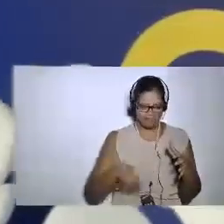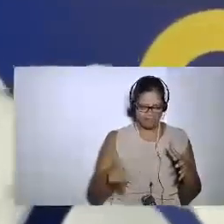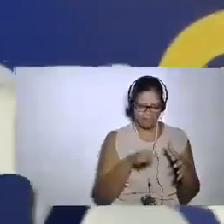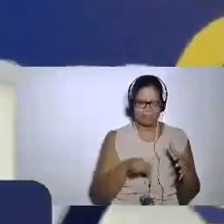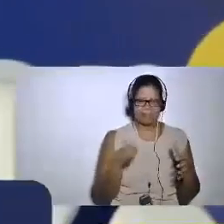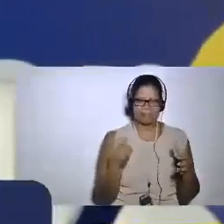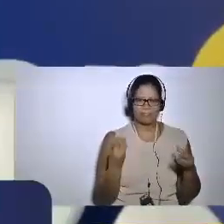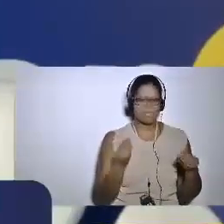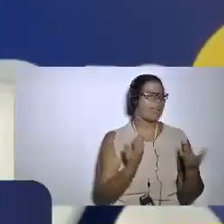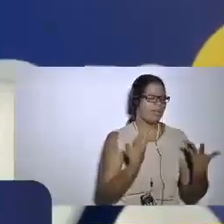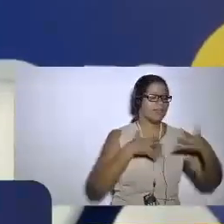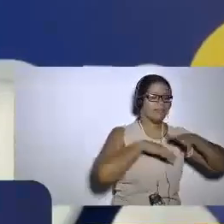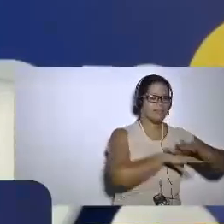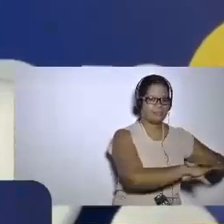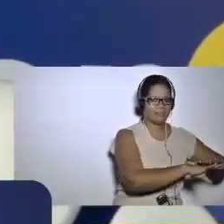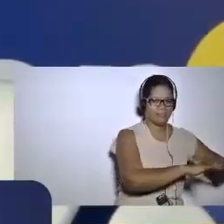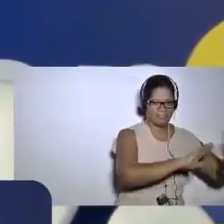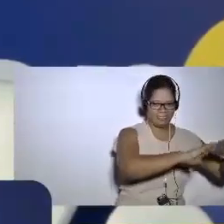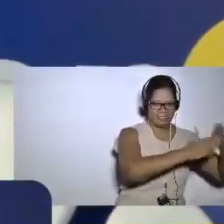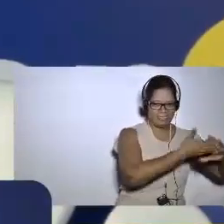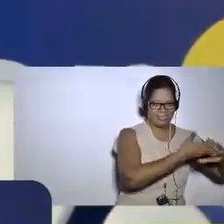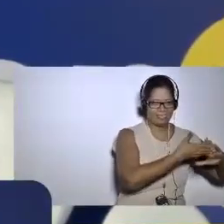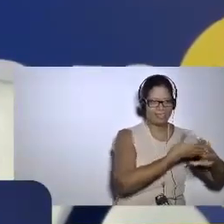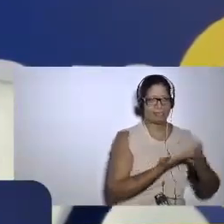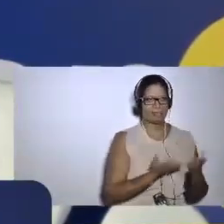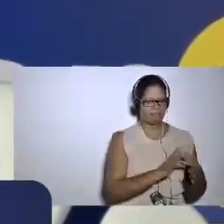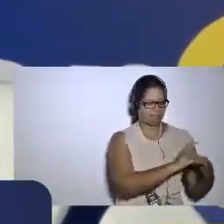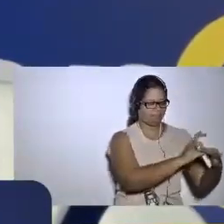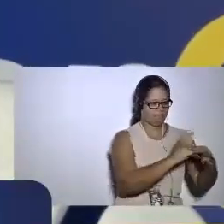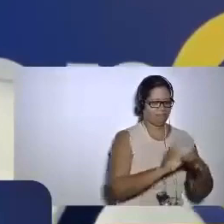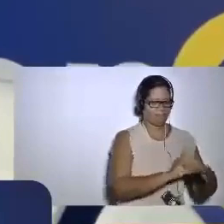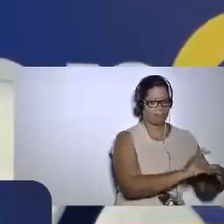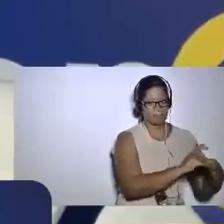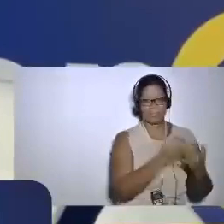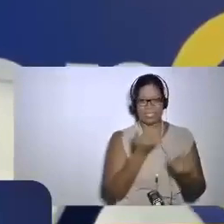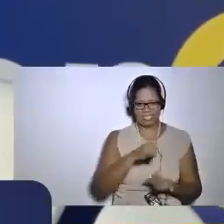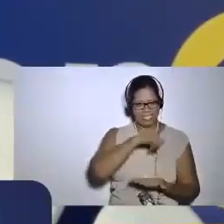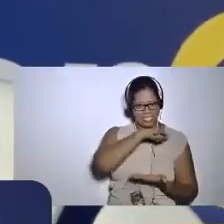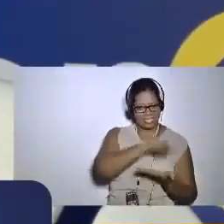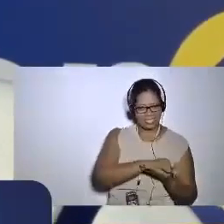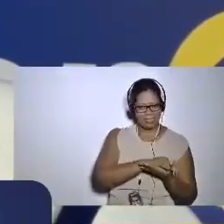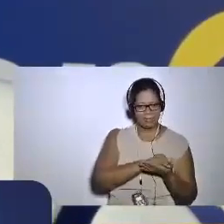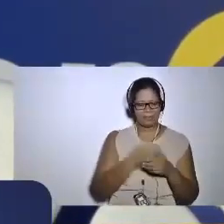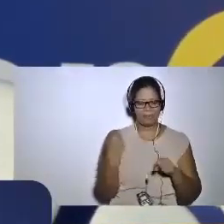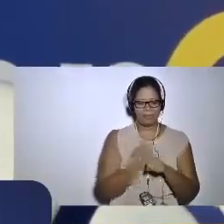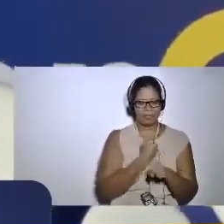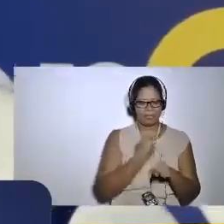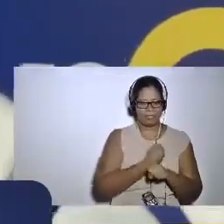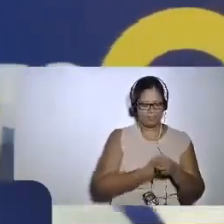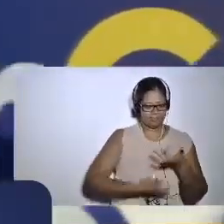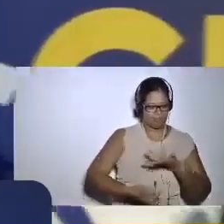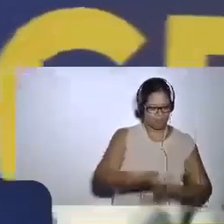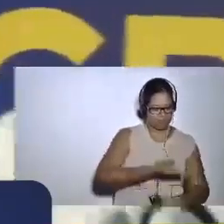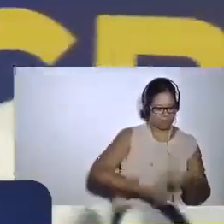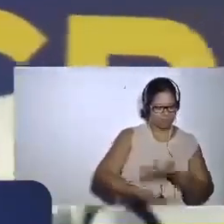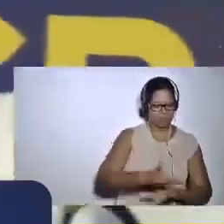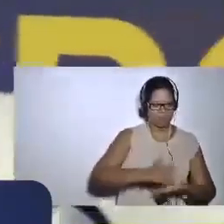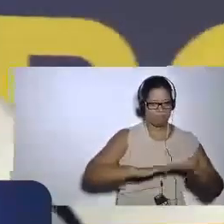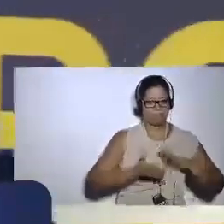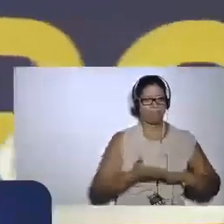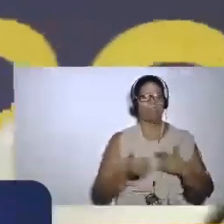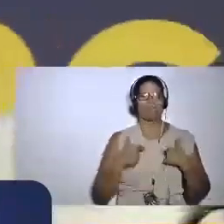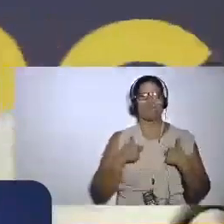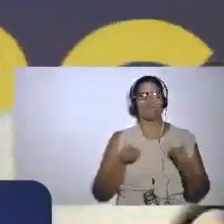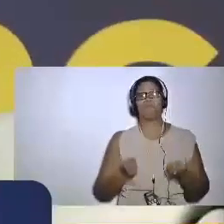Cuando hablamos de redes comunitarias, literalmente, pues esto es lo que se está haciendo, ¿verdad? Bueno, voy a hablar un poco sobre trabajo